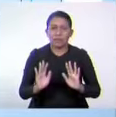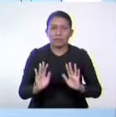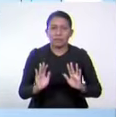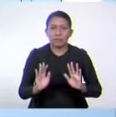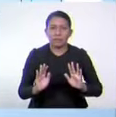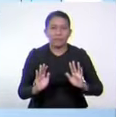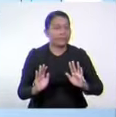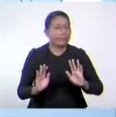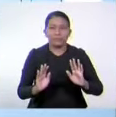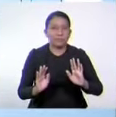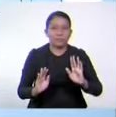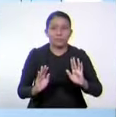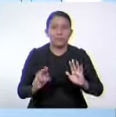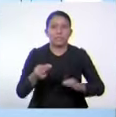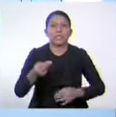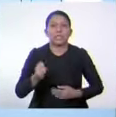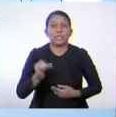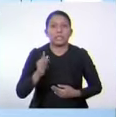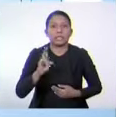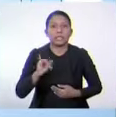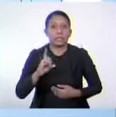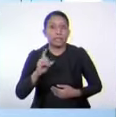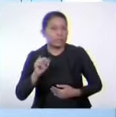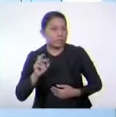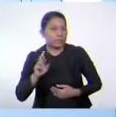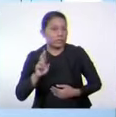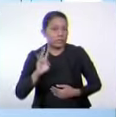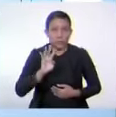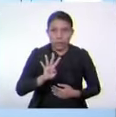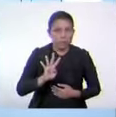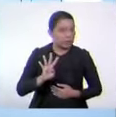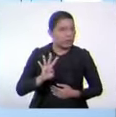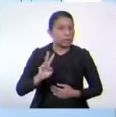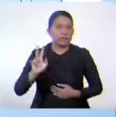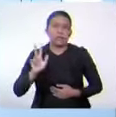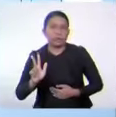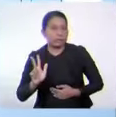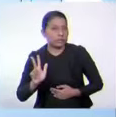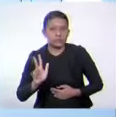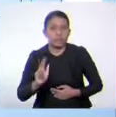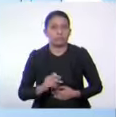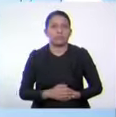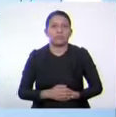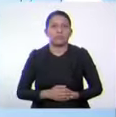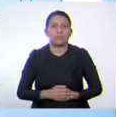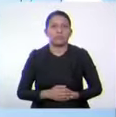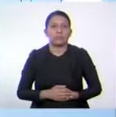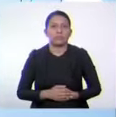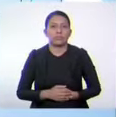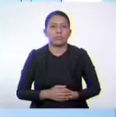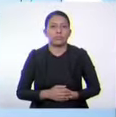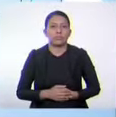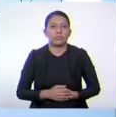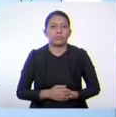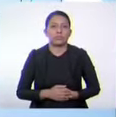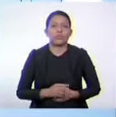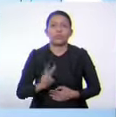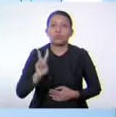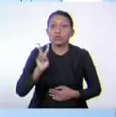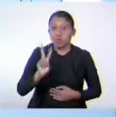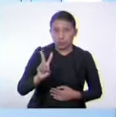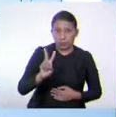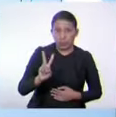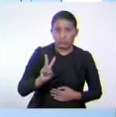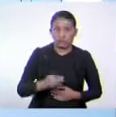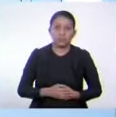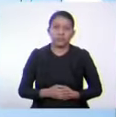no se hibridarían ni los 4 orbitales ni los 3 orbitales, sino que se hibridarían 2